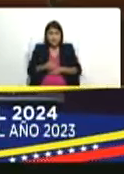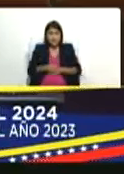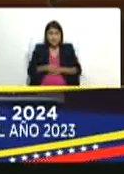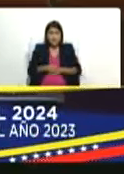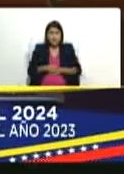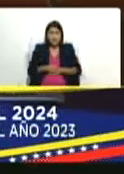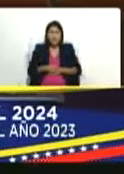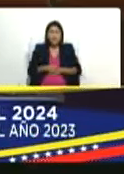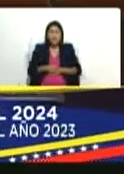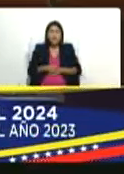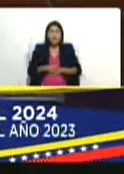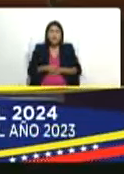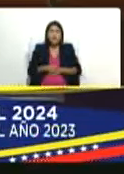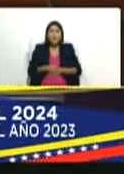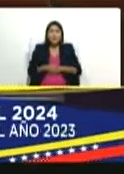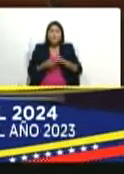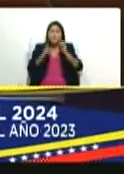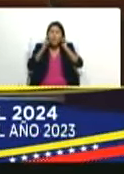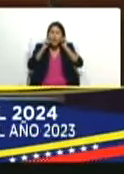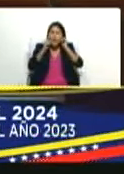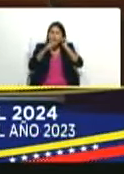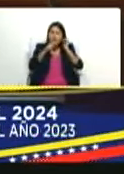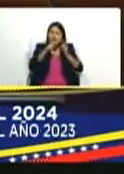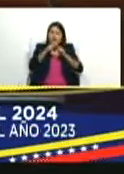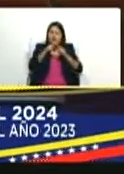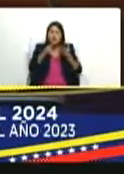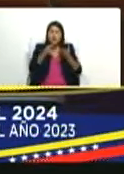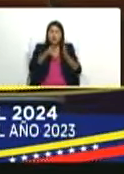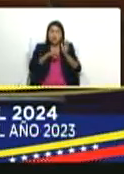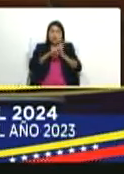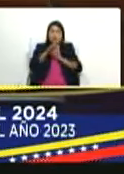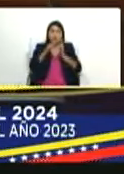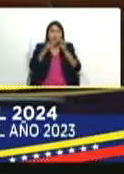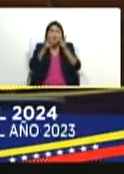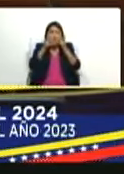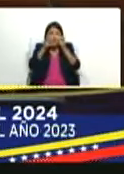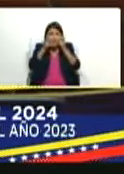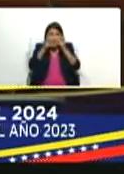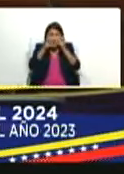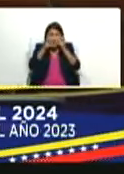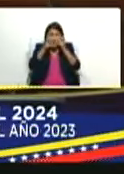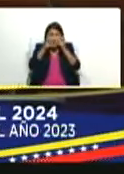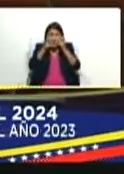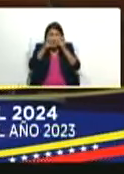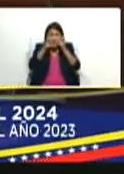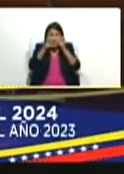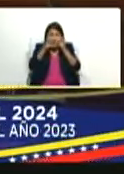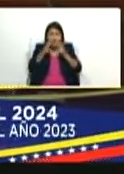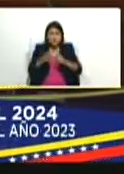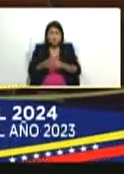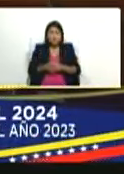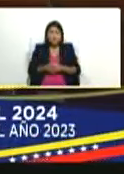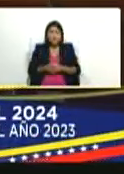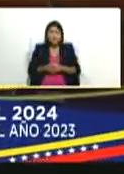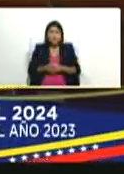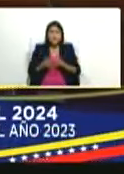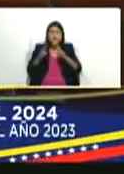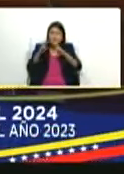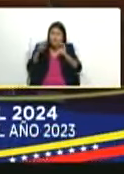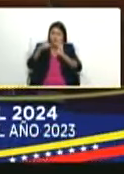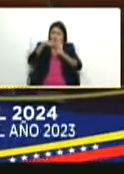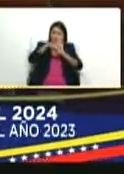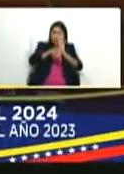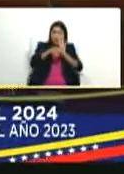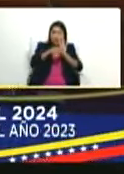Poder Judicial con la finalidad de desarrollar procesos de observación y veeduría, contraloría social, investigación